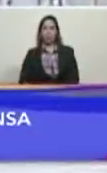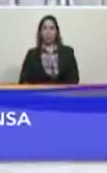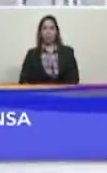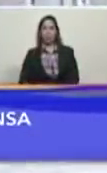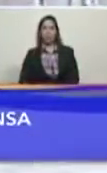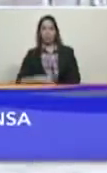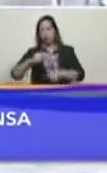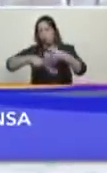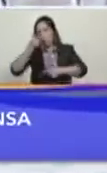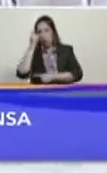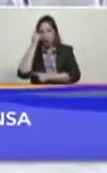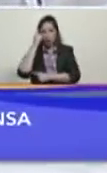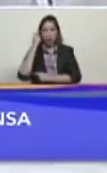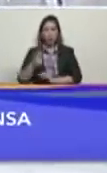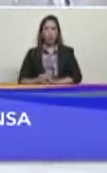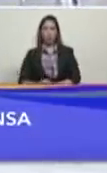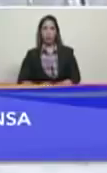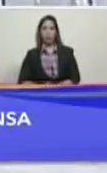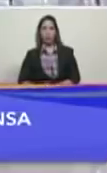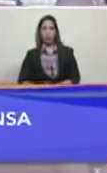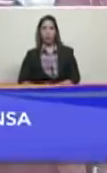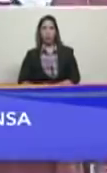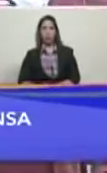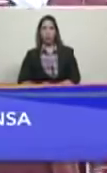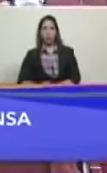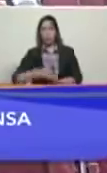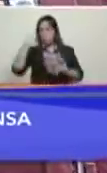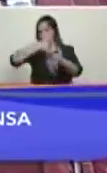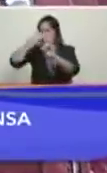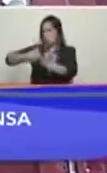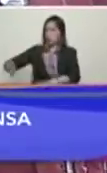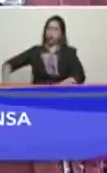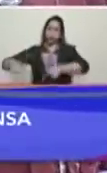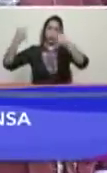todos los días, enfrentando grupos irregulares,